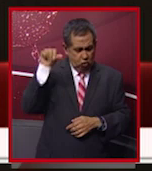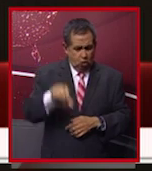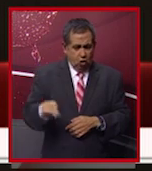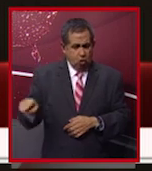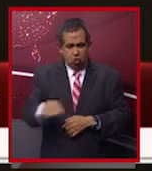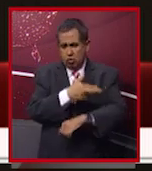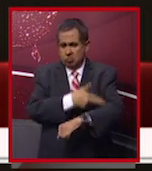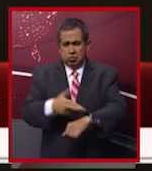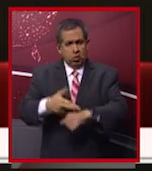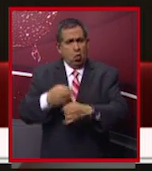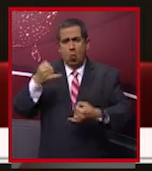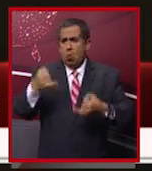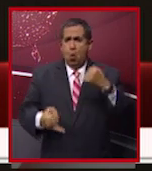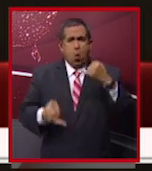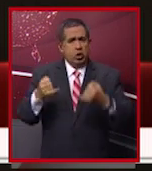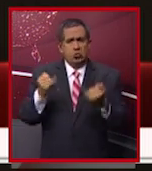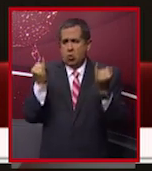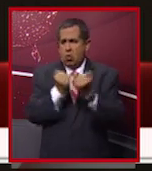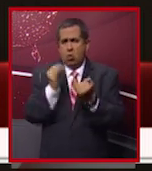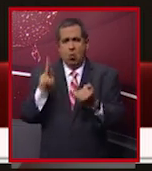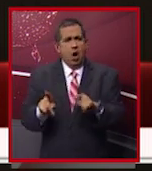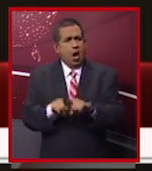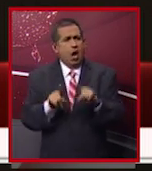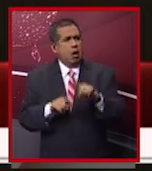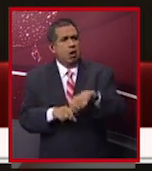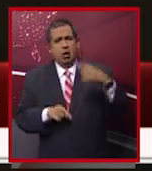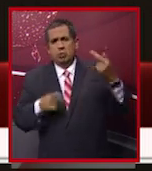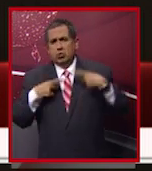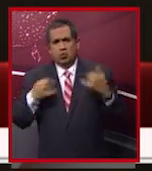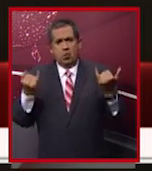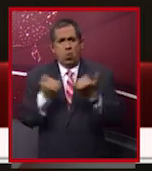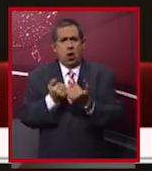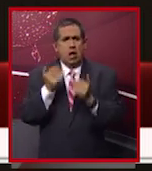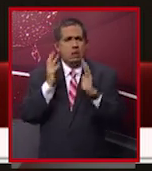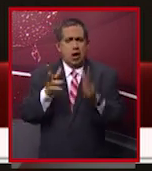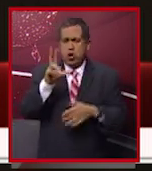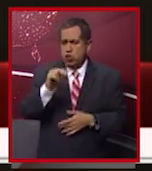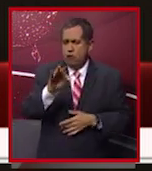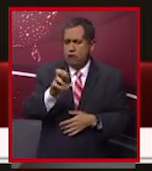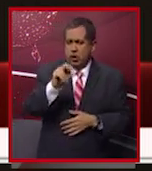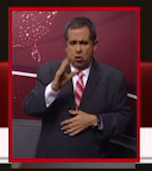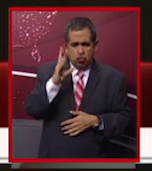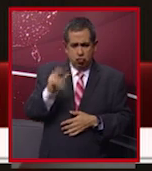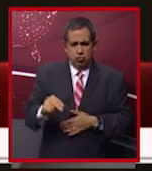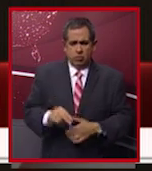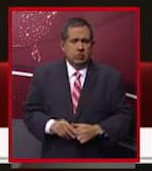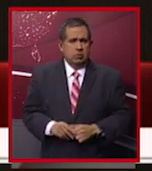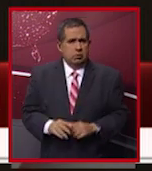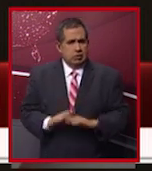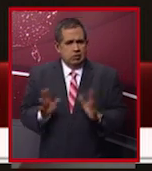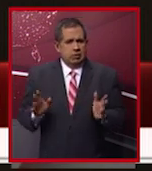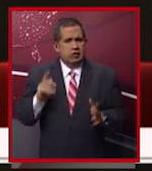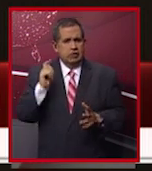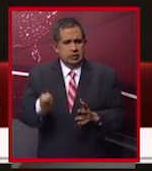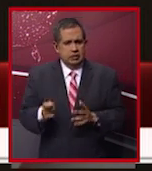procesar penalmente como a cualquier otro mexicano o mexicana. Es